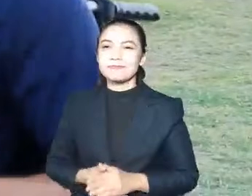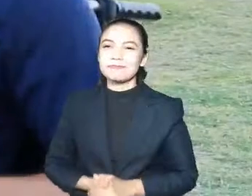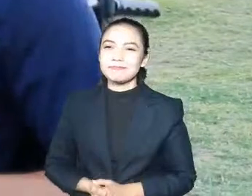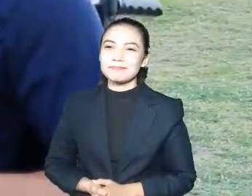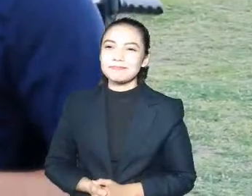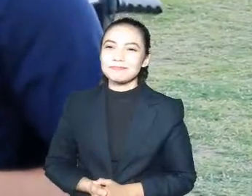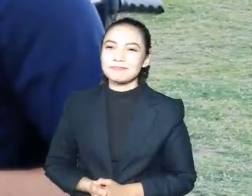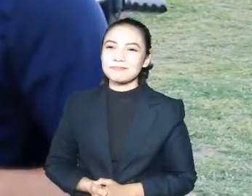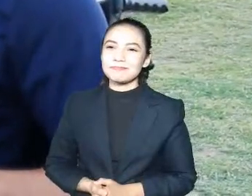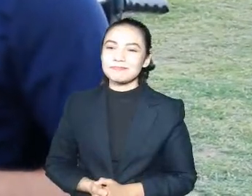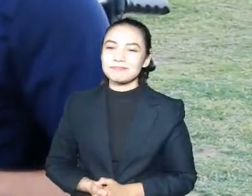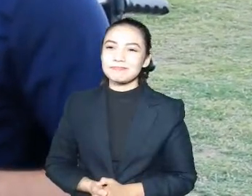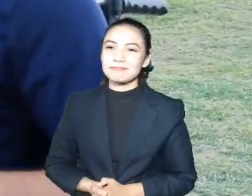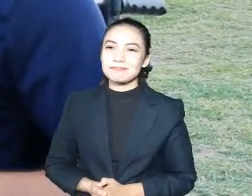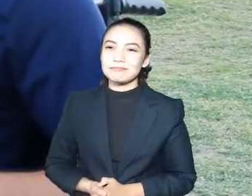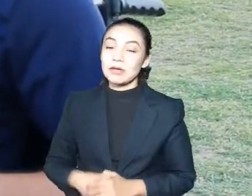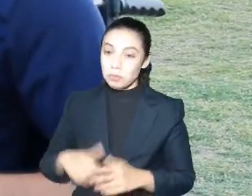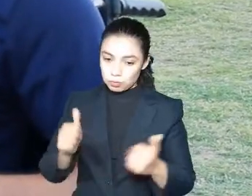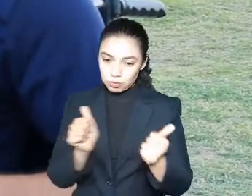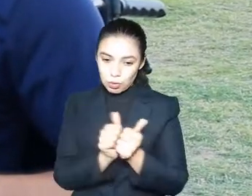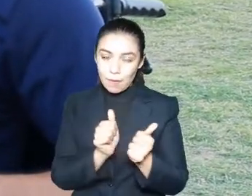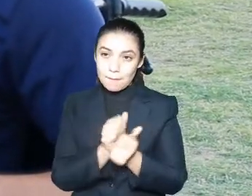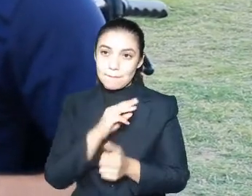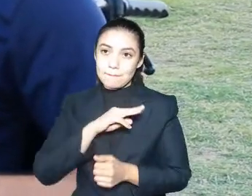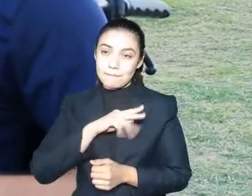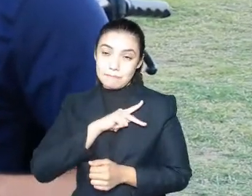Pues muy satisfechos, claro que sí, mucho. Pues con mi madre,